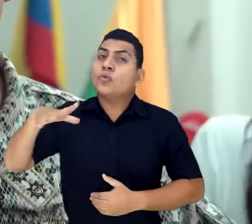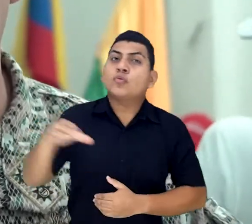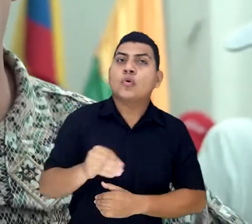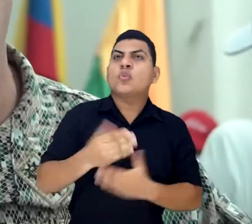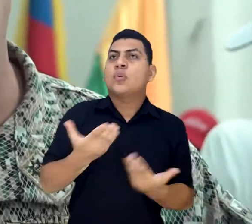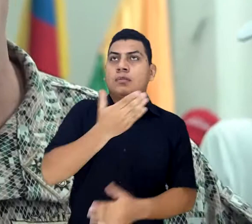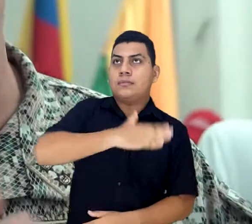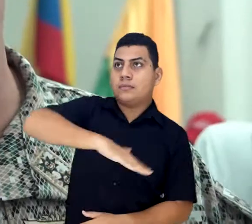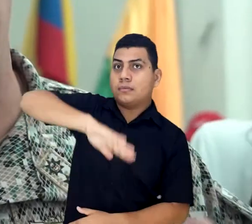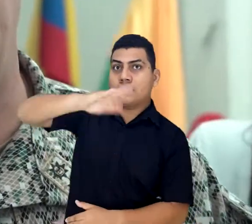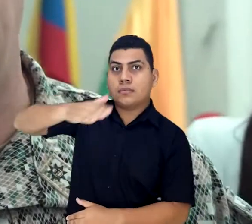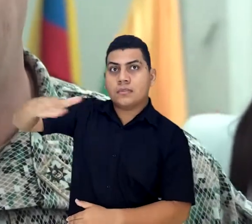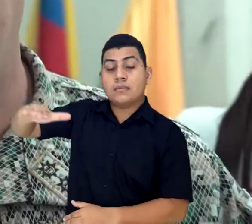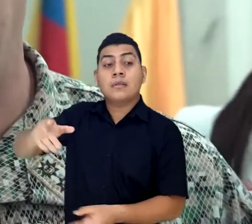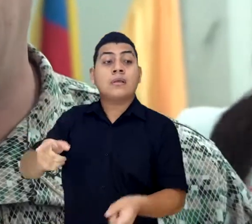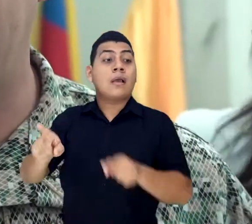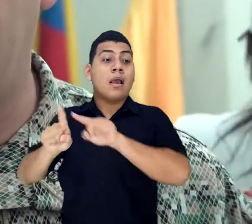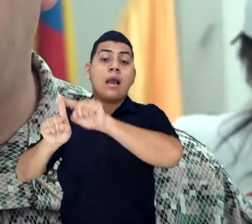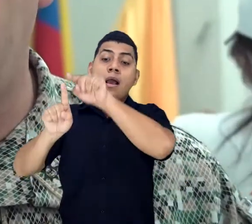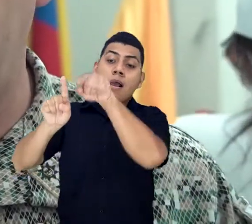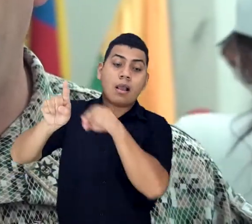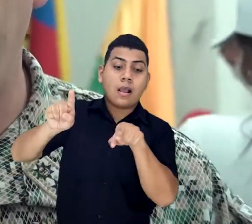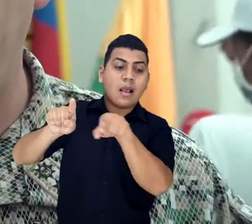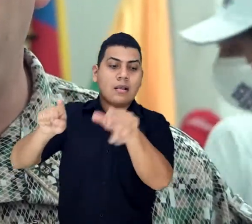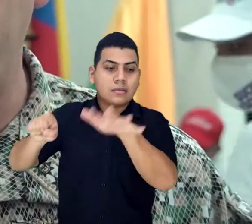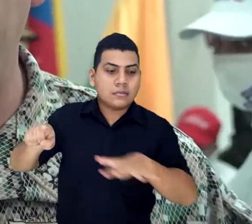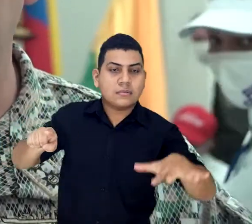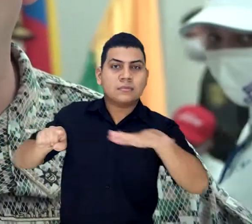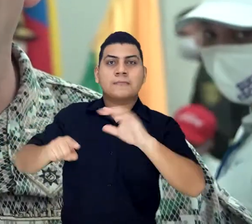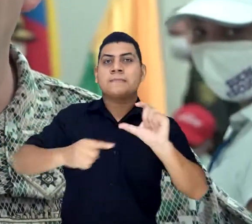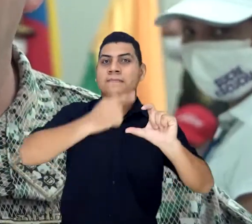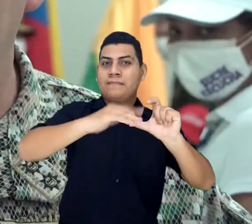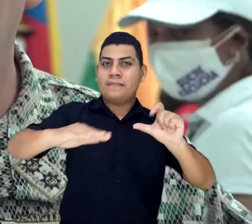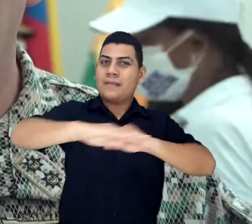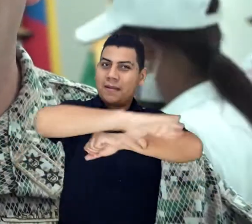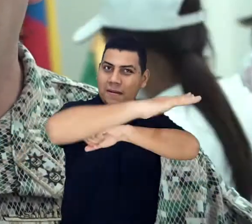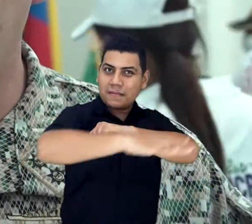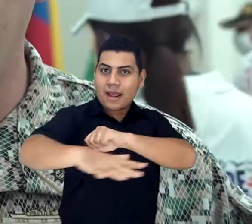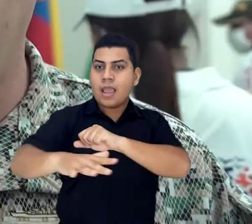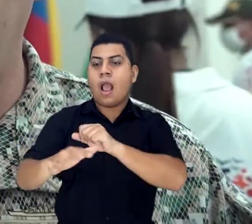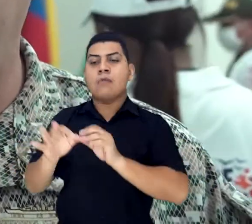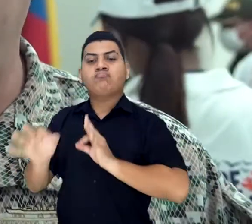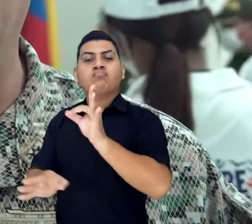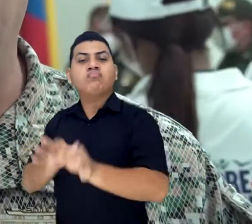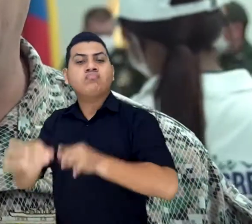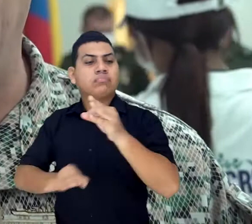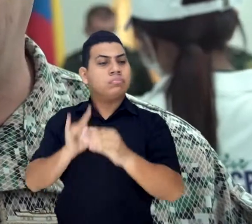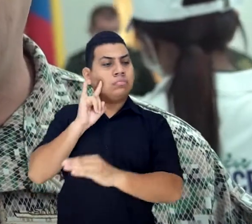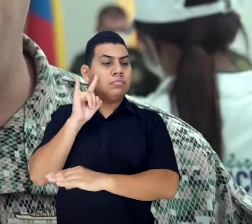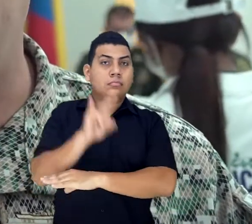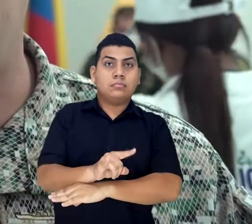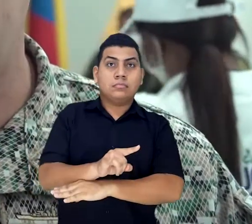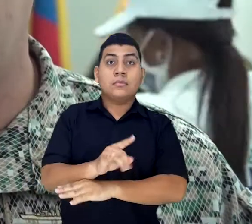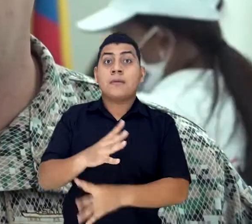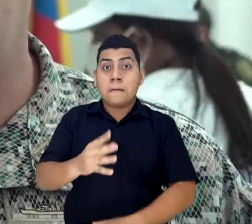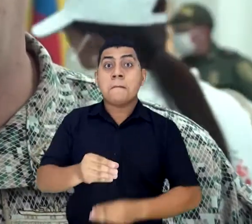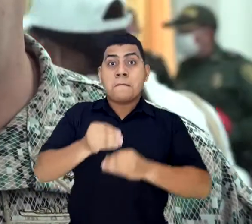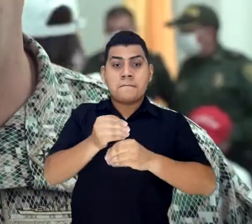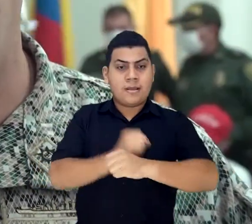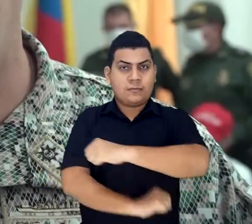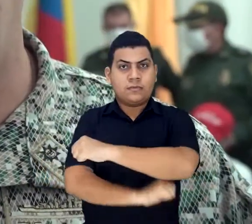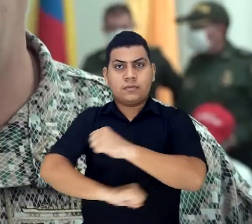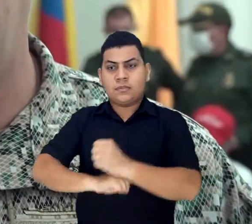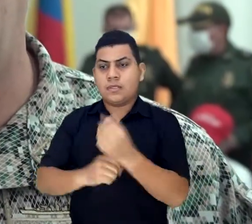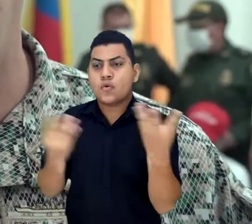del Monte de María hasta el sector del Golfo de Morrosquillo, sino también con fortalecer equipos